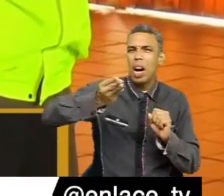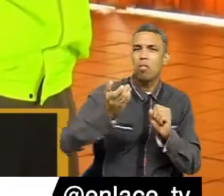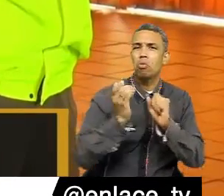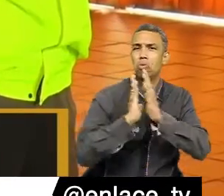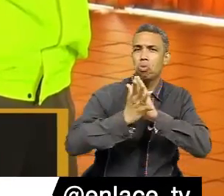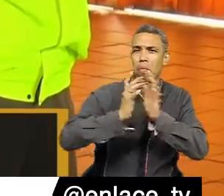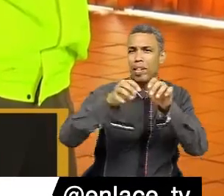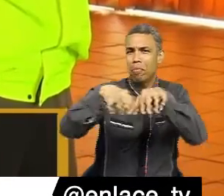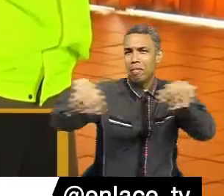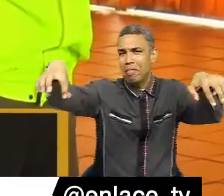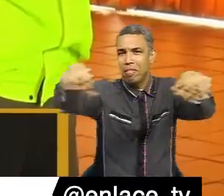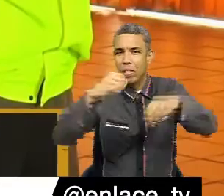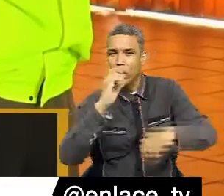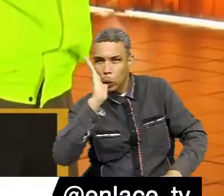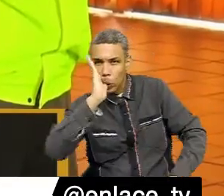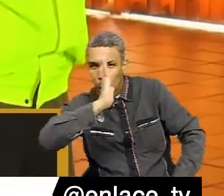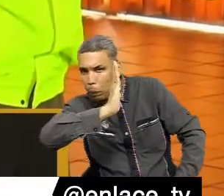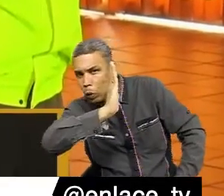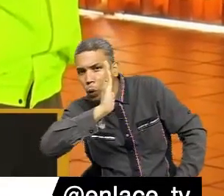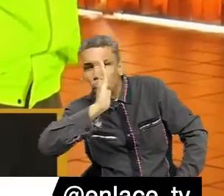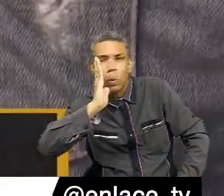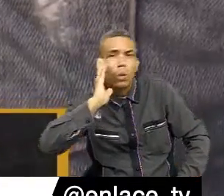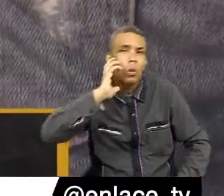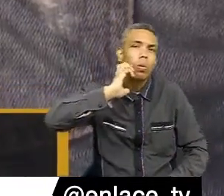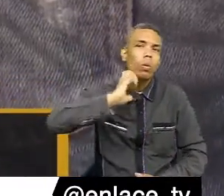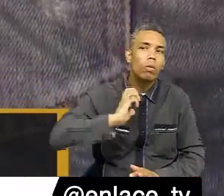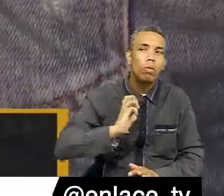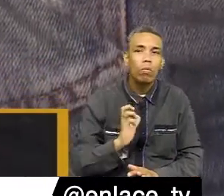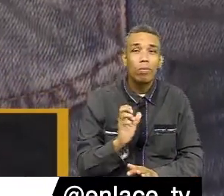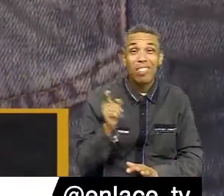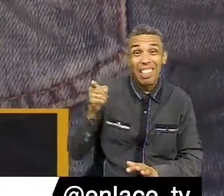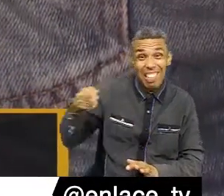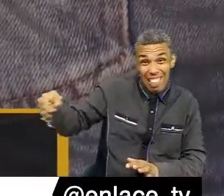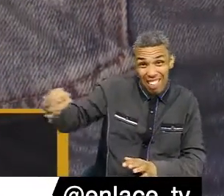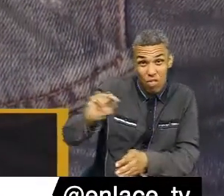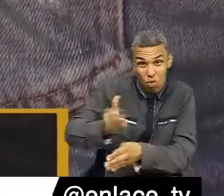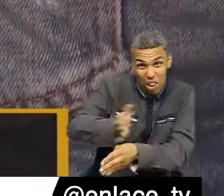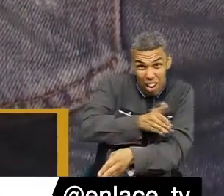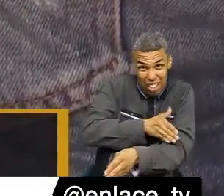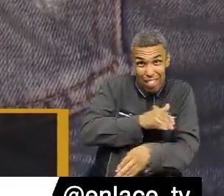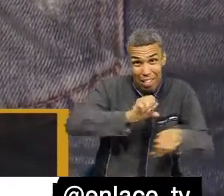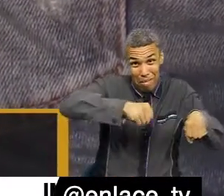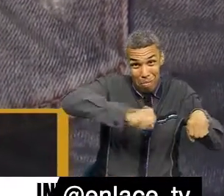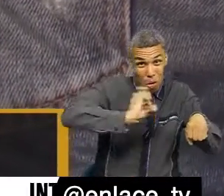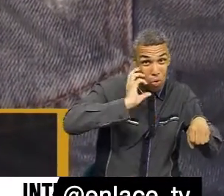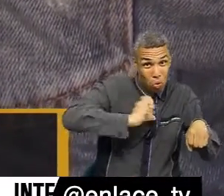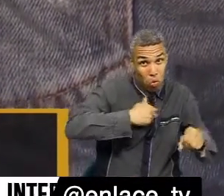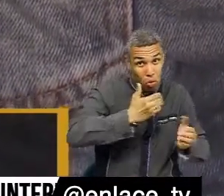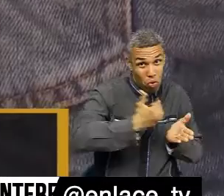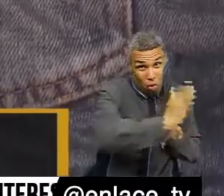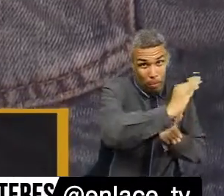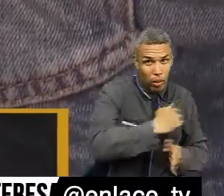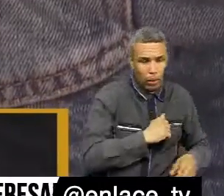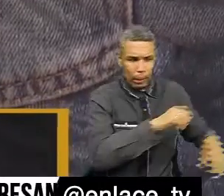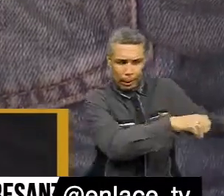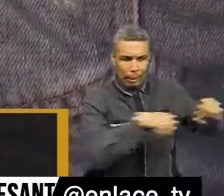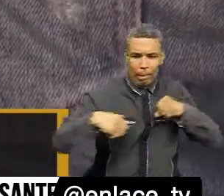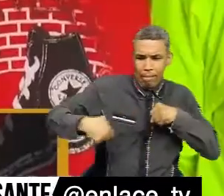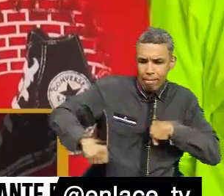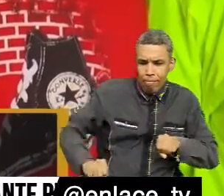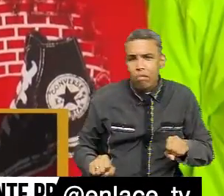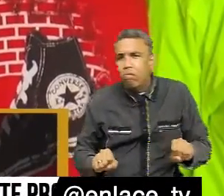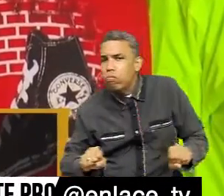un modus operandi de compra de alguna motocicleta que había sido hurtada a través de la modalidad